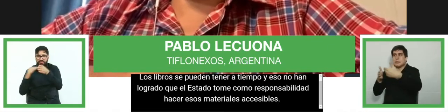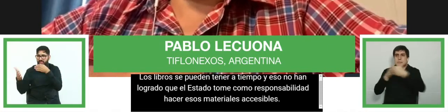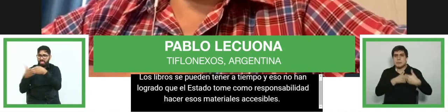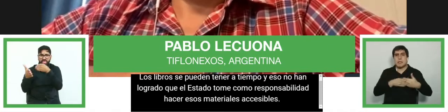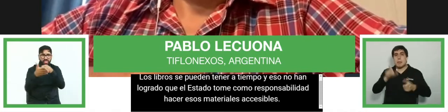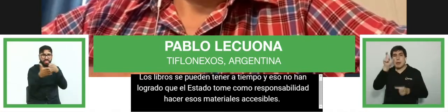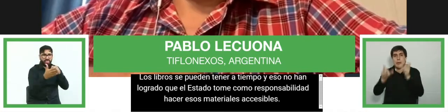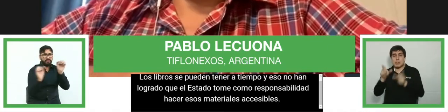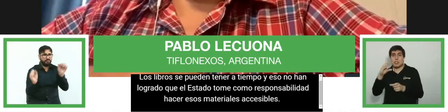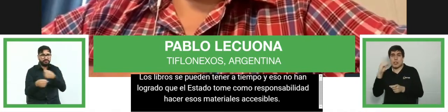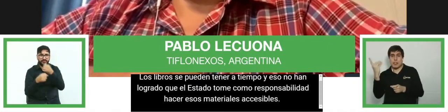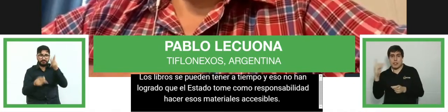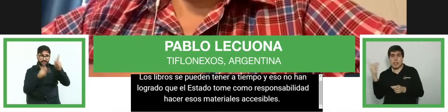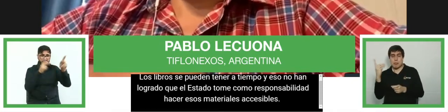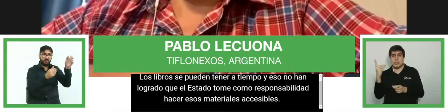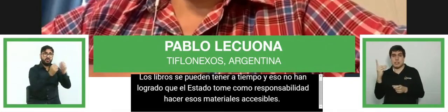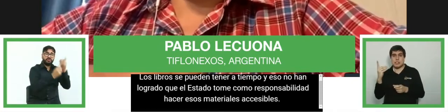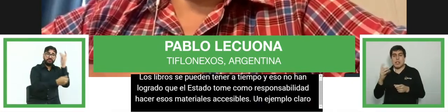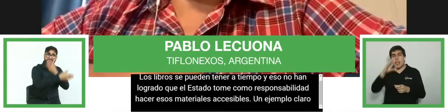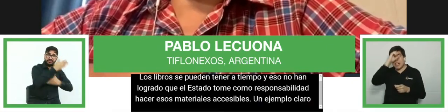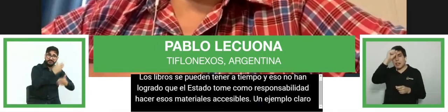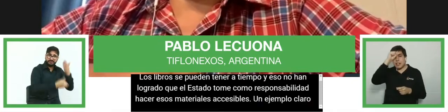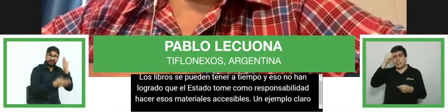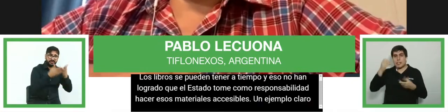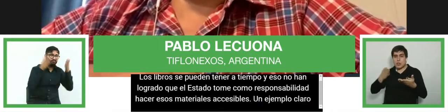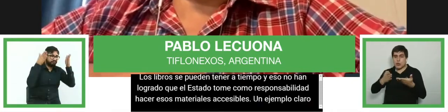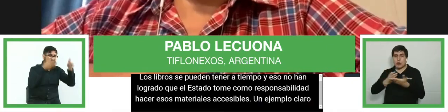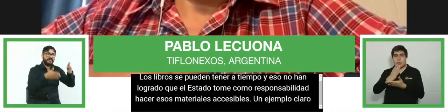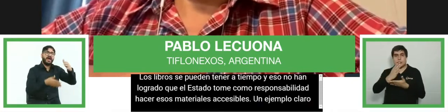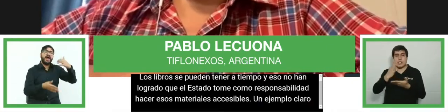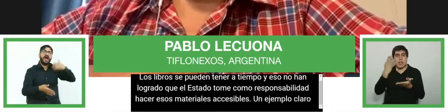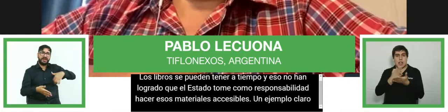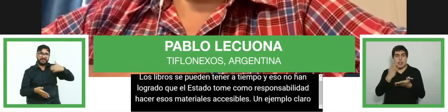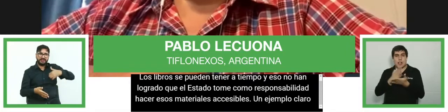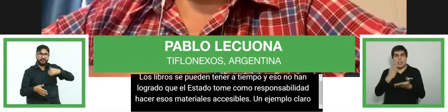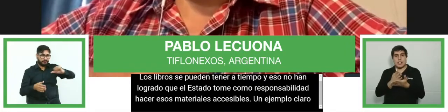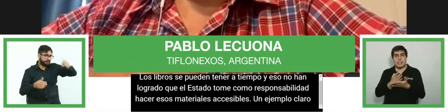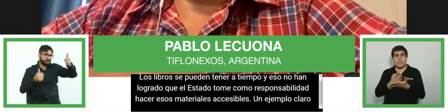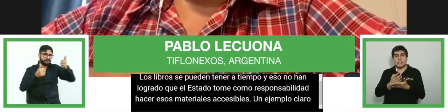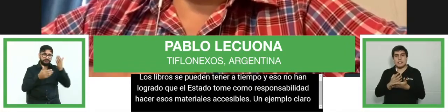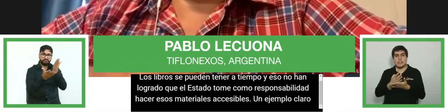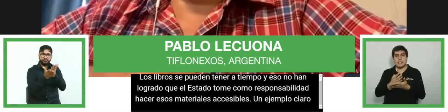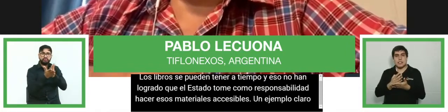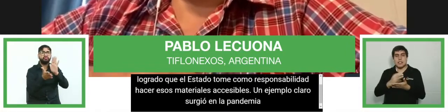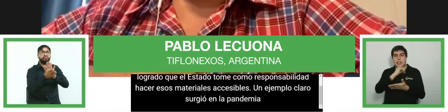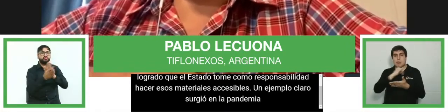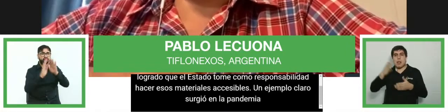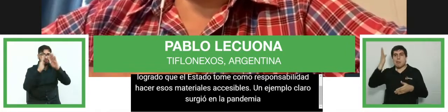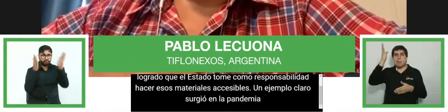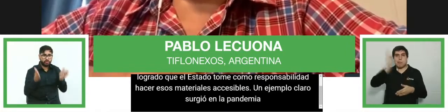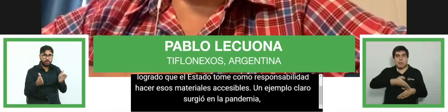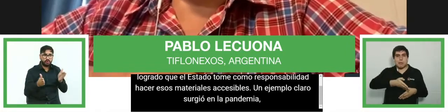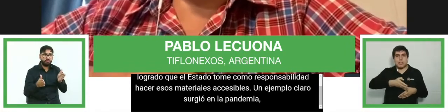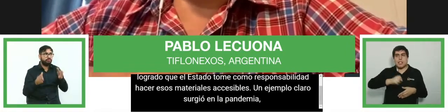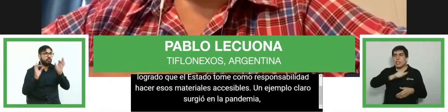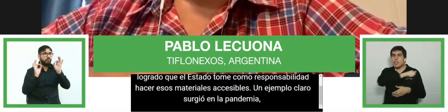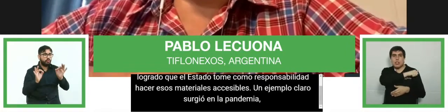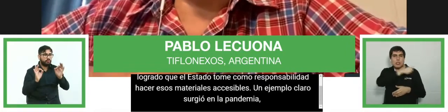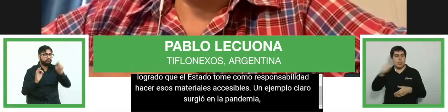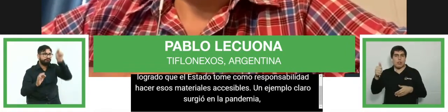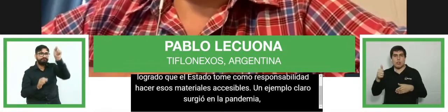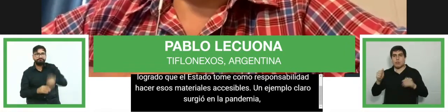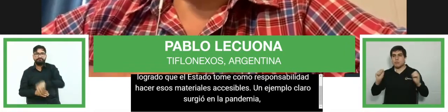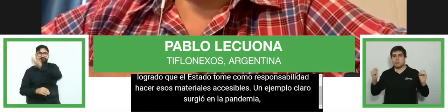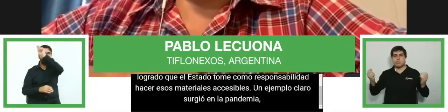en Argentina, a las 2 semanas de haber empezado las clases este año, se suspendieron y todos los chicos y chicas tuvieron que